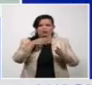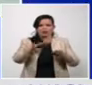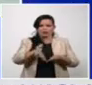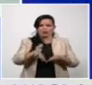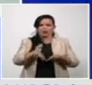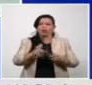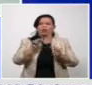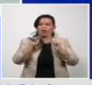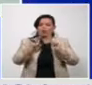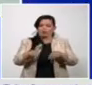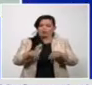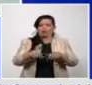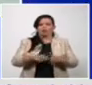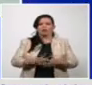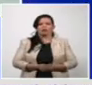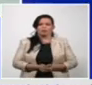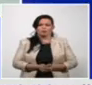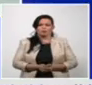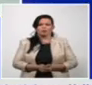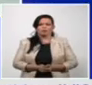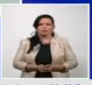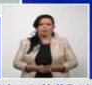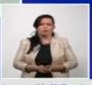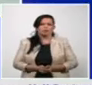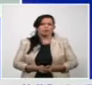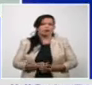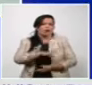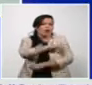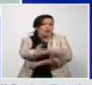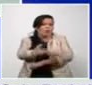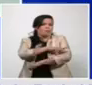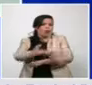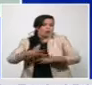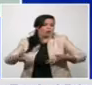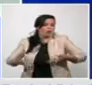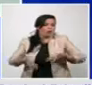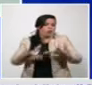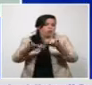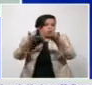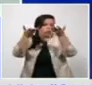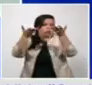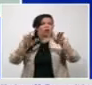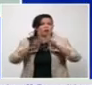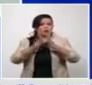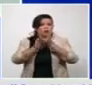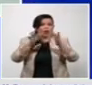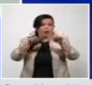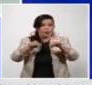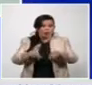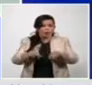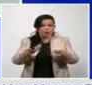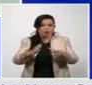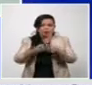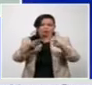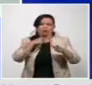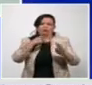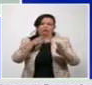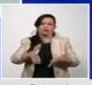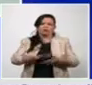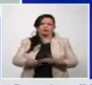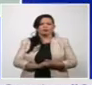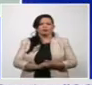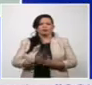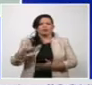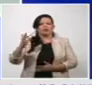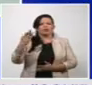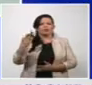mundo y desarrollado, 1.735. Le sigue Francia con